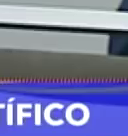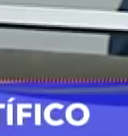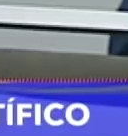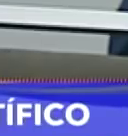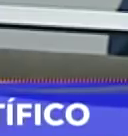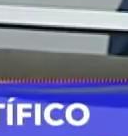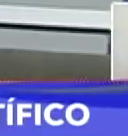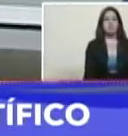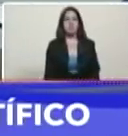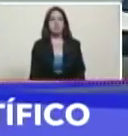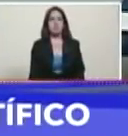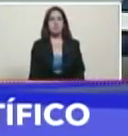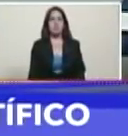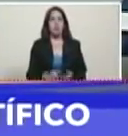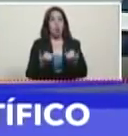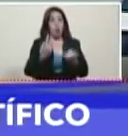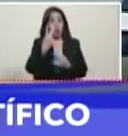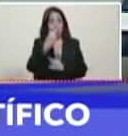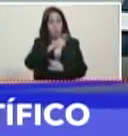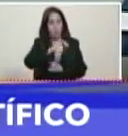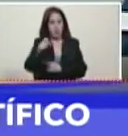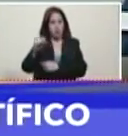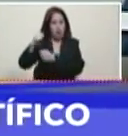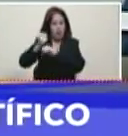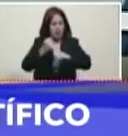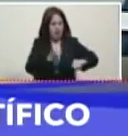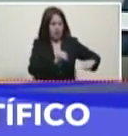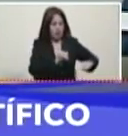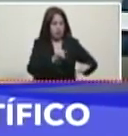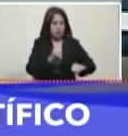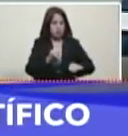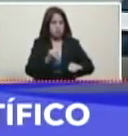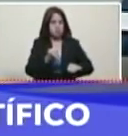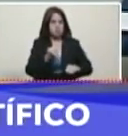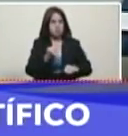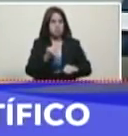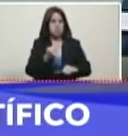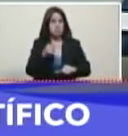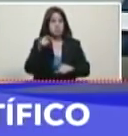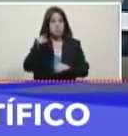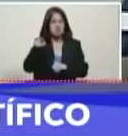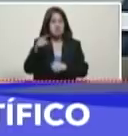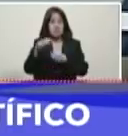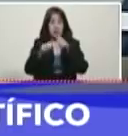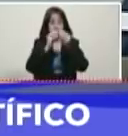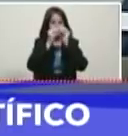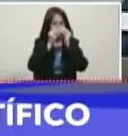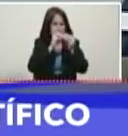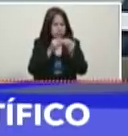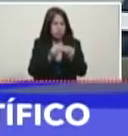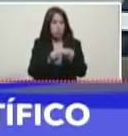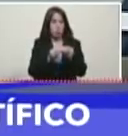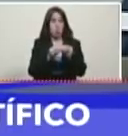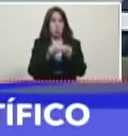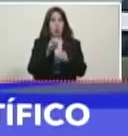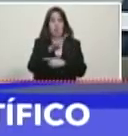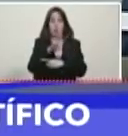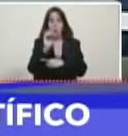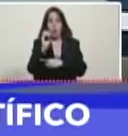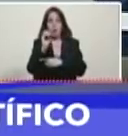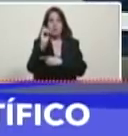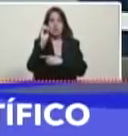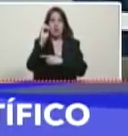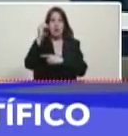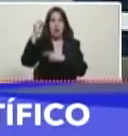mantenimiento, 2 compañeros aseadores. Los compañeros aseadores, le puedo decir, que repararon unas 40 lámparas